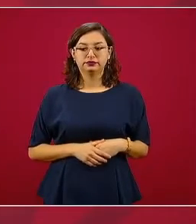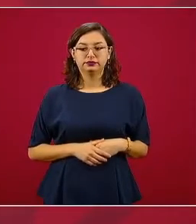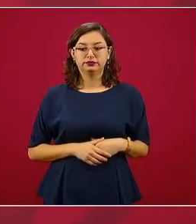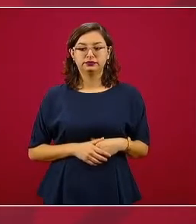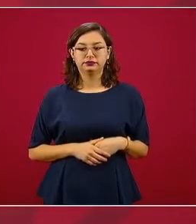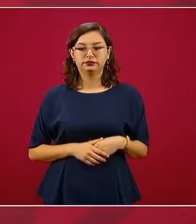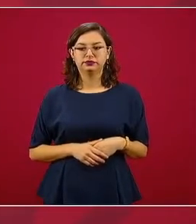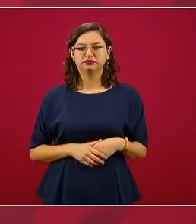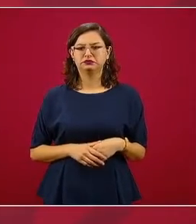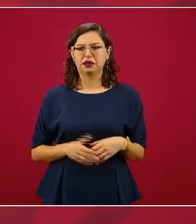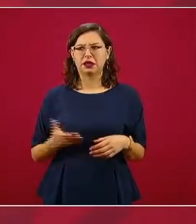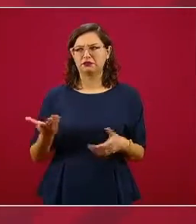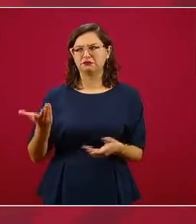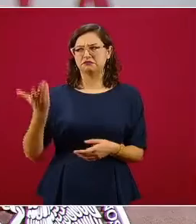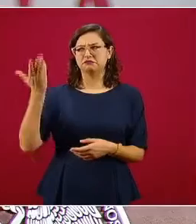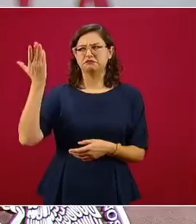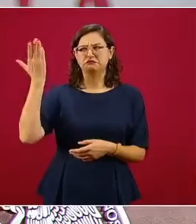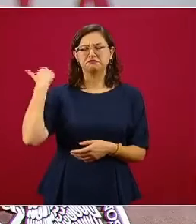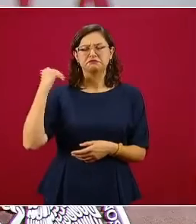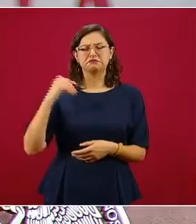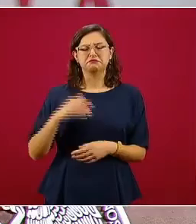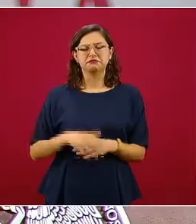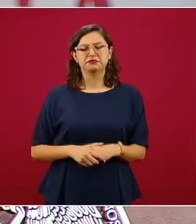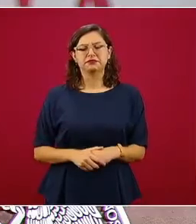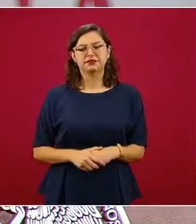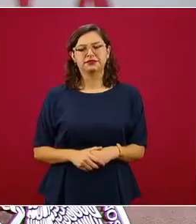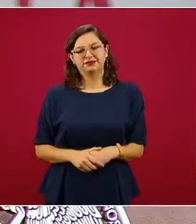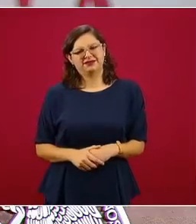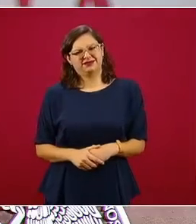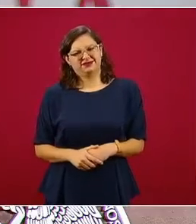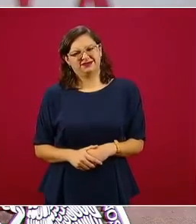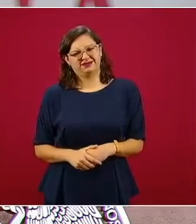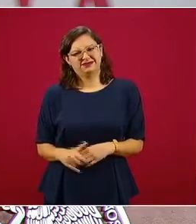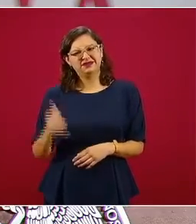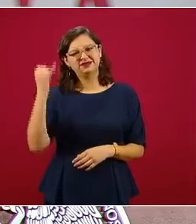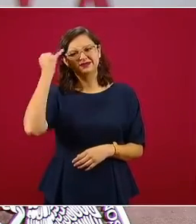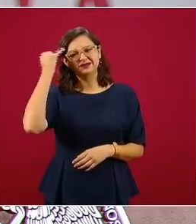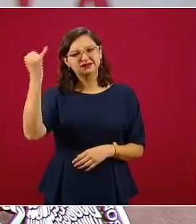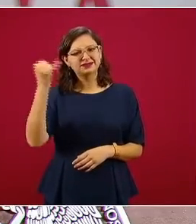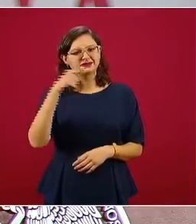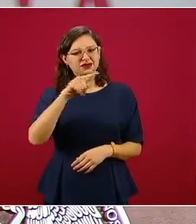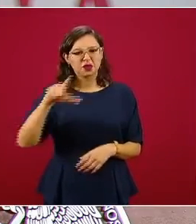hace relativamente poco. Imagínense un avión de lujo.